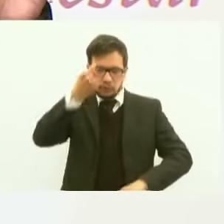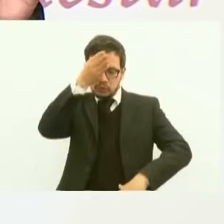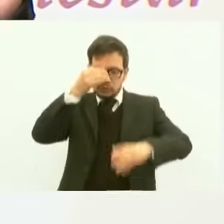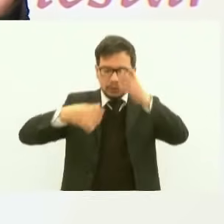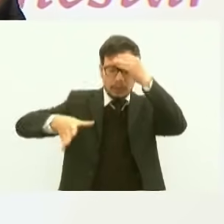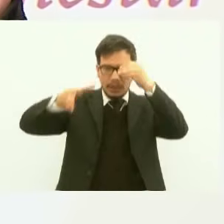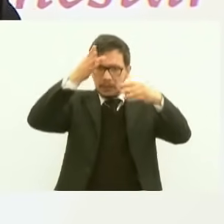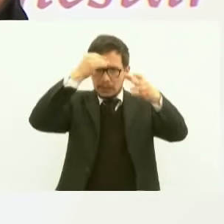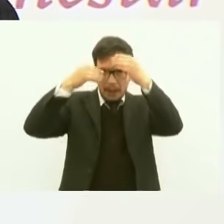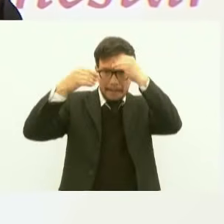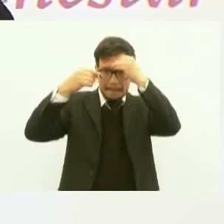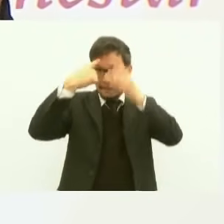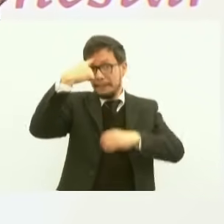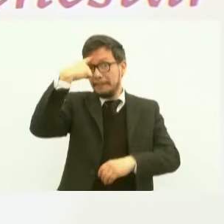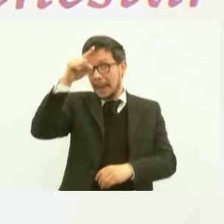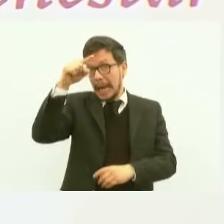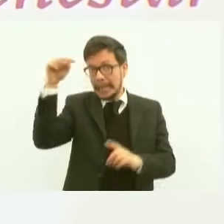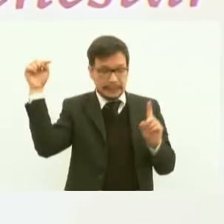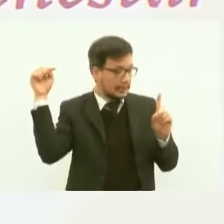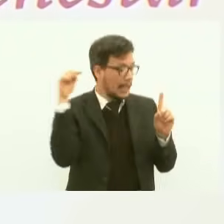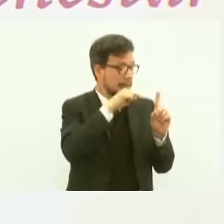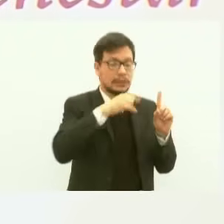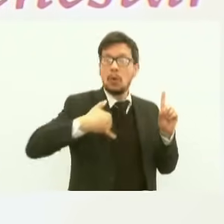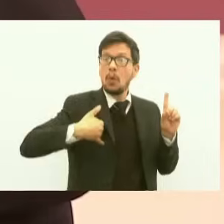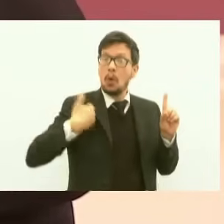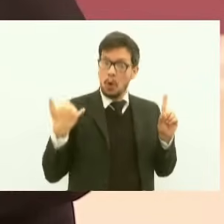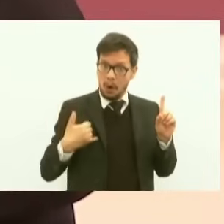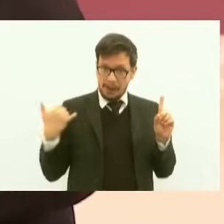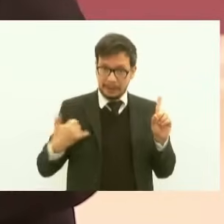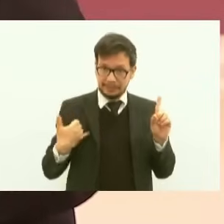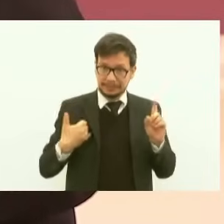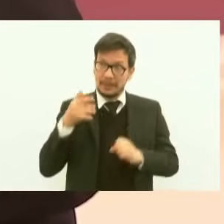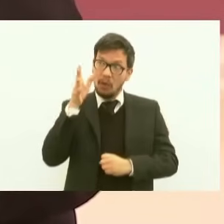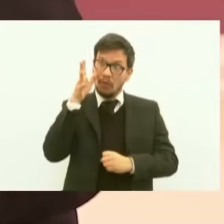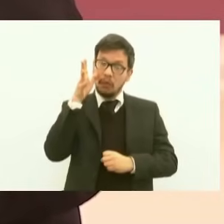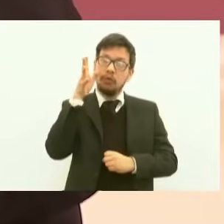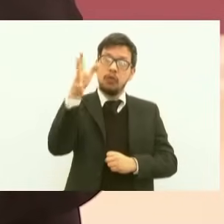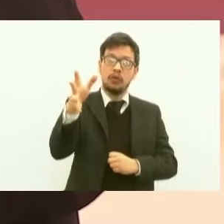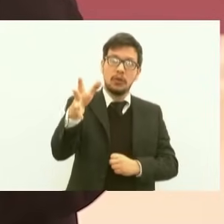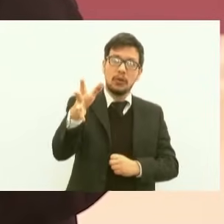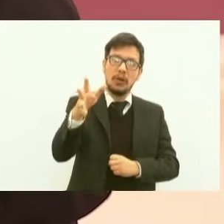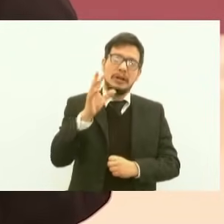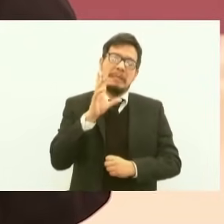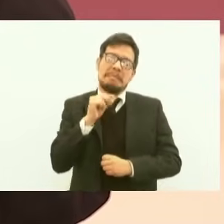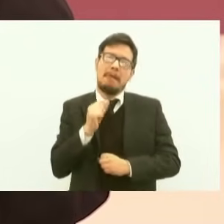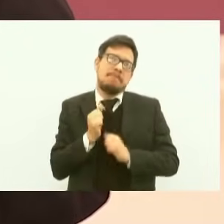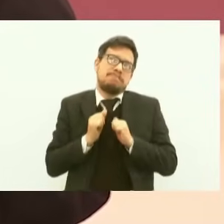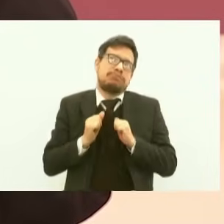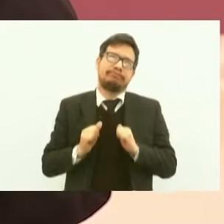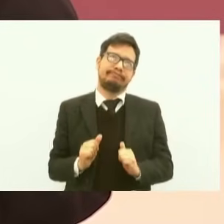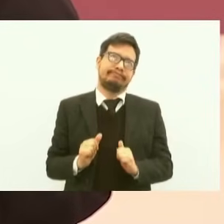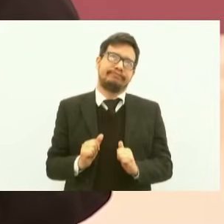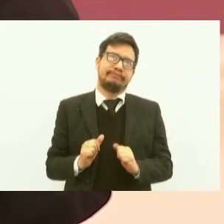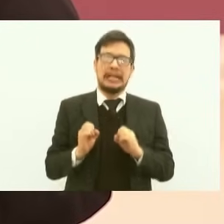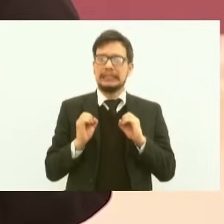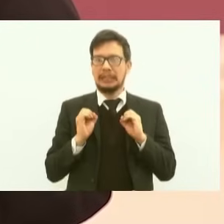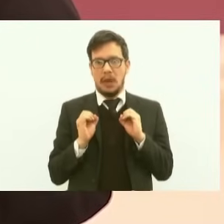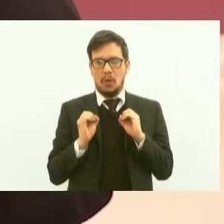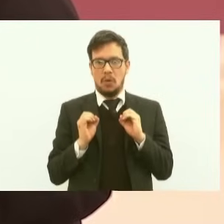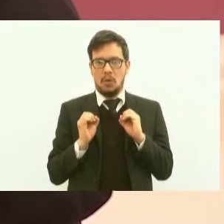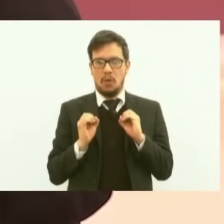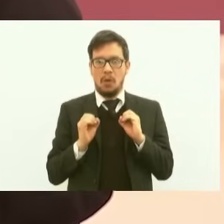que ese joven no sea enganchado por